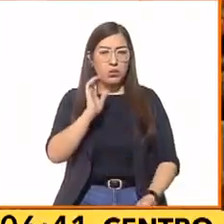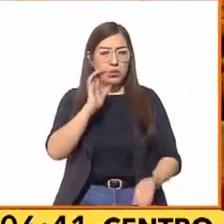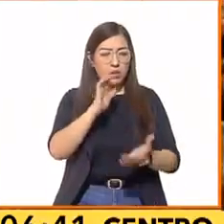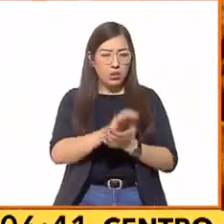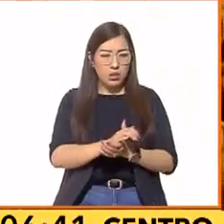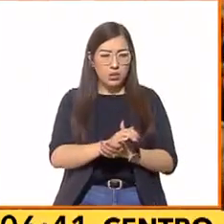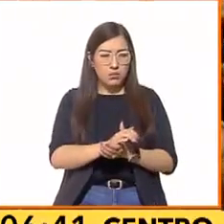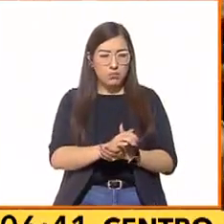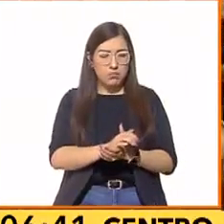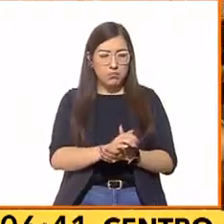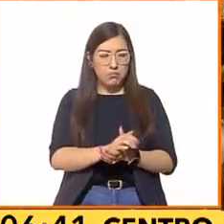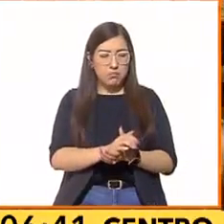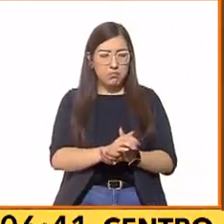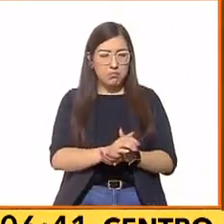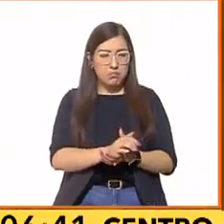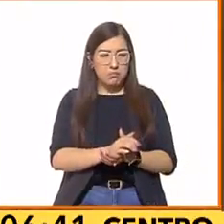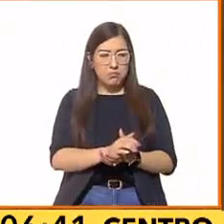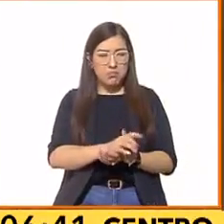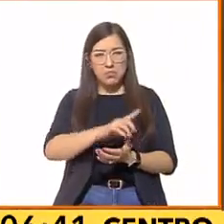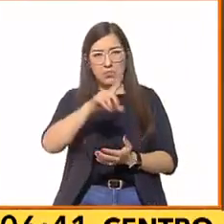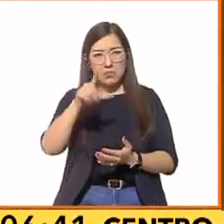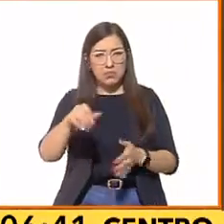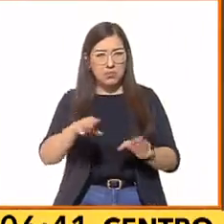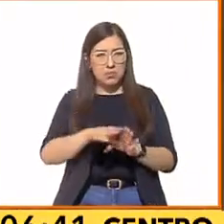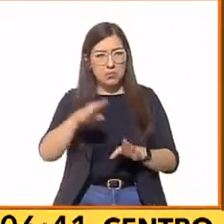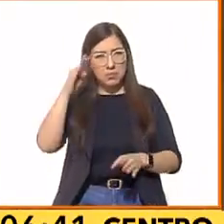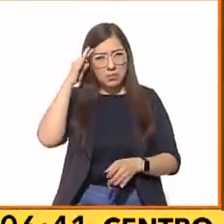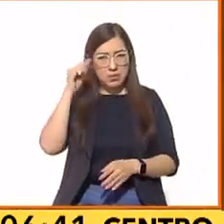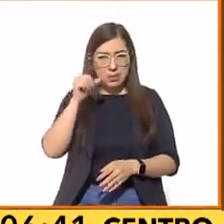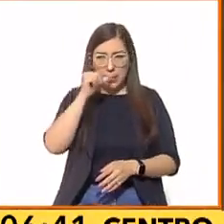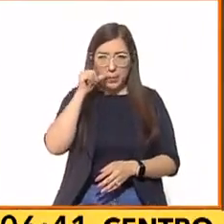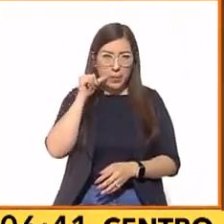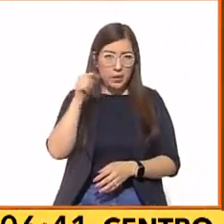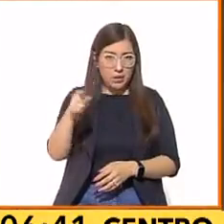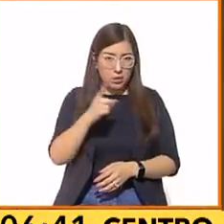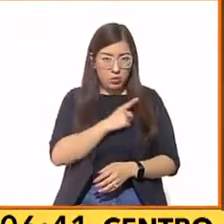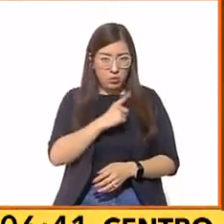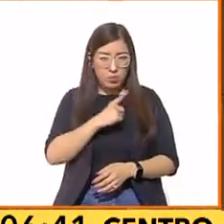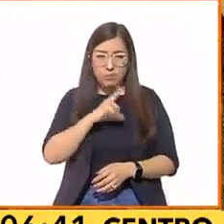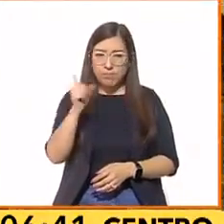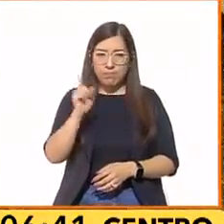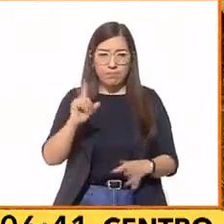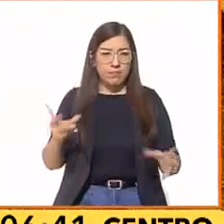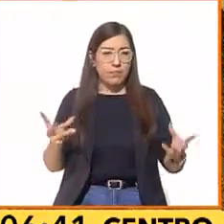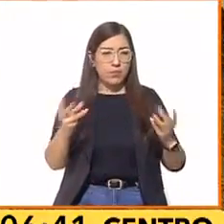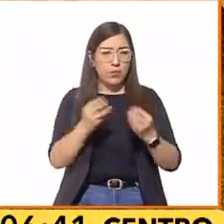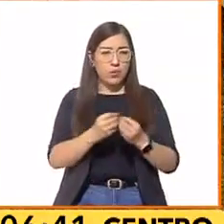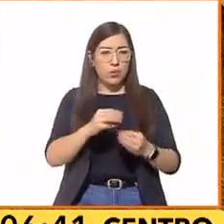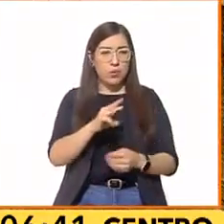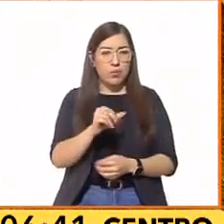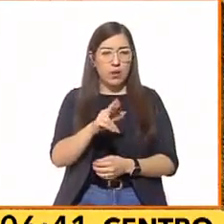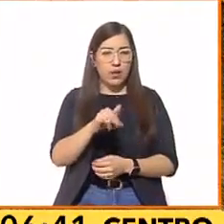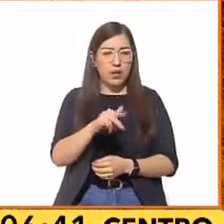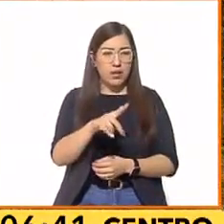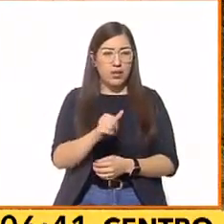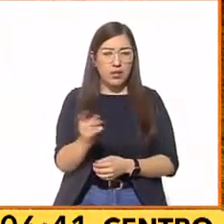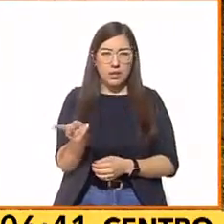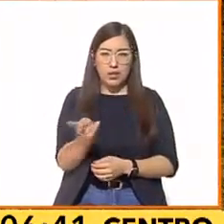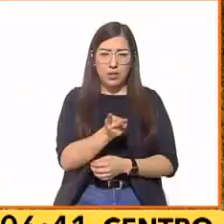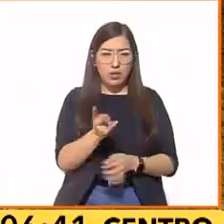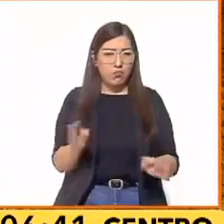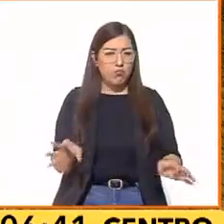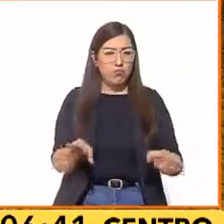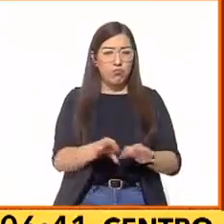desde entonces no se puede pensar en Benito sin Margarita. Son una pareja que está unida todo